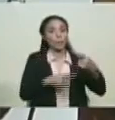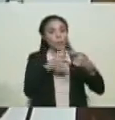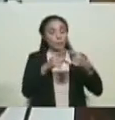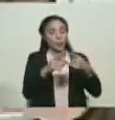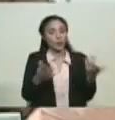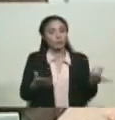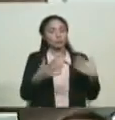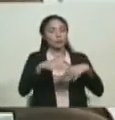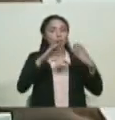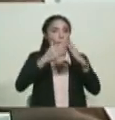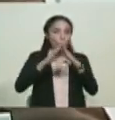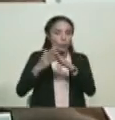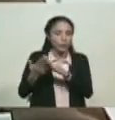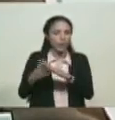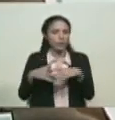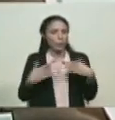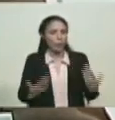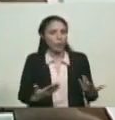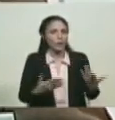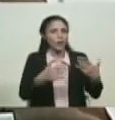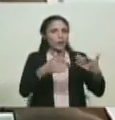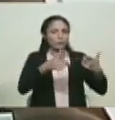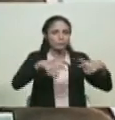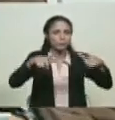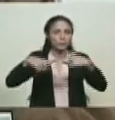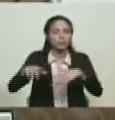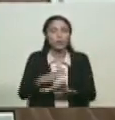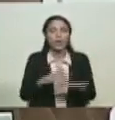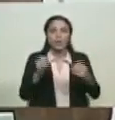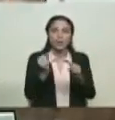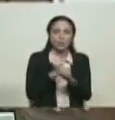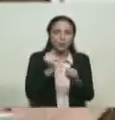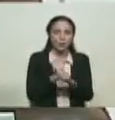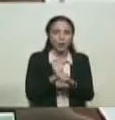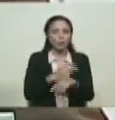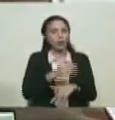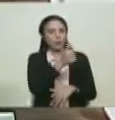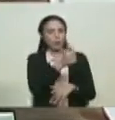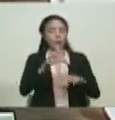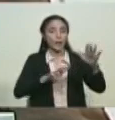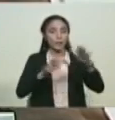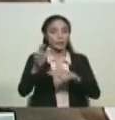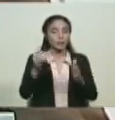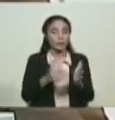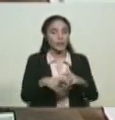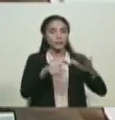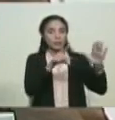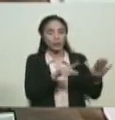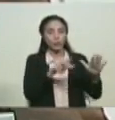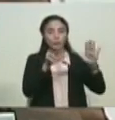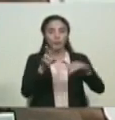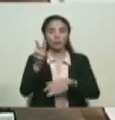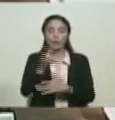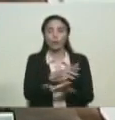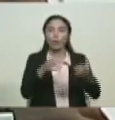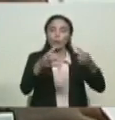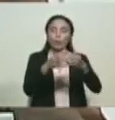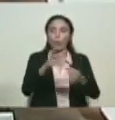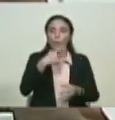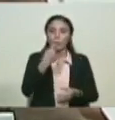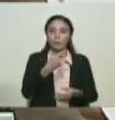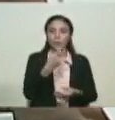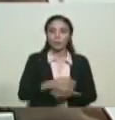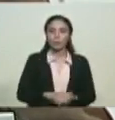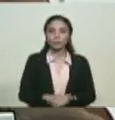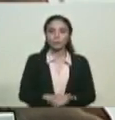son las comunidades que están dentro del área de acción de cada una de esas 13 mil 682 widget ese fue la